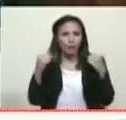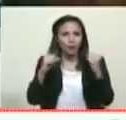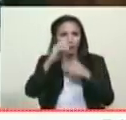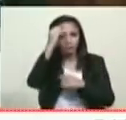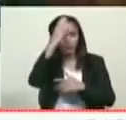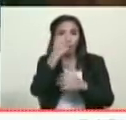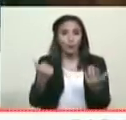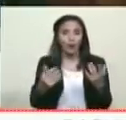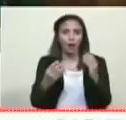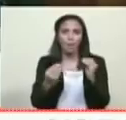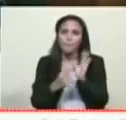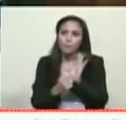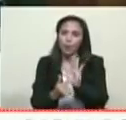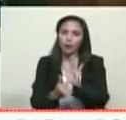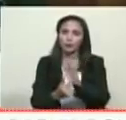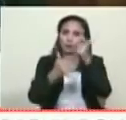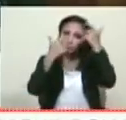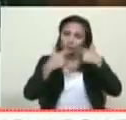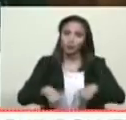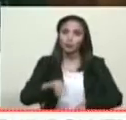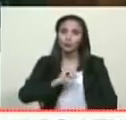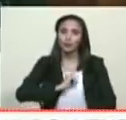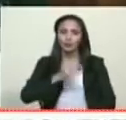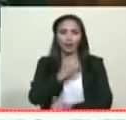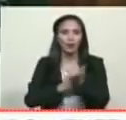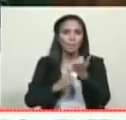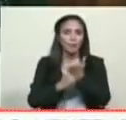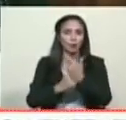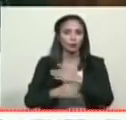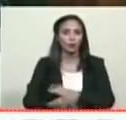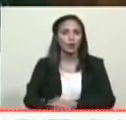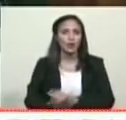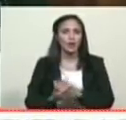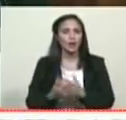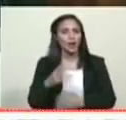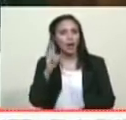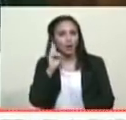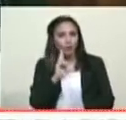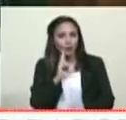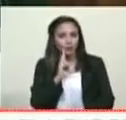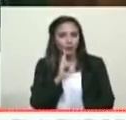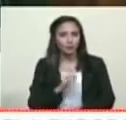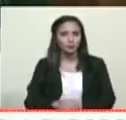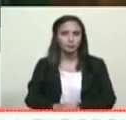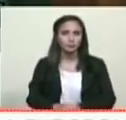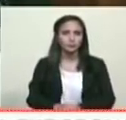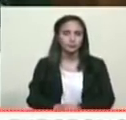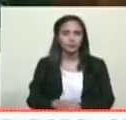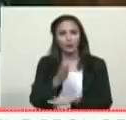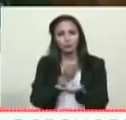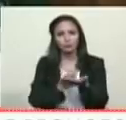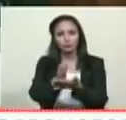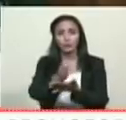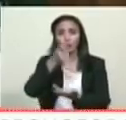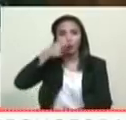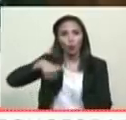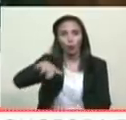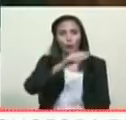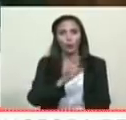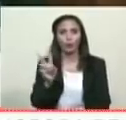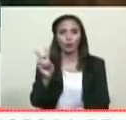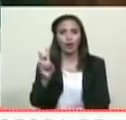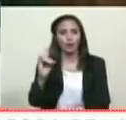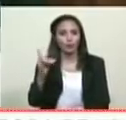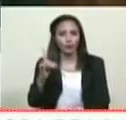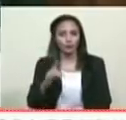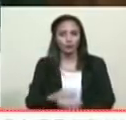el desarrollo de la doctrina bolivariana del ejército humano y solidario en la conducción de los pueblos.